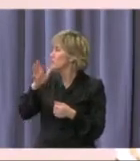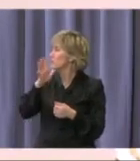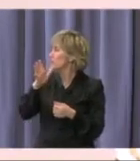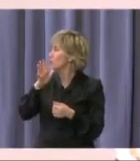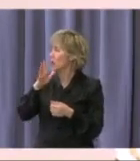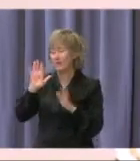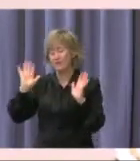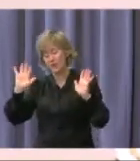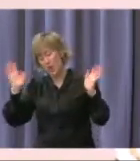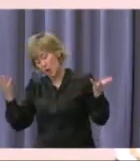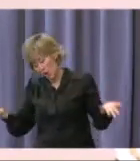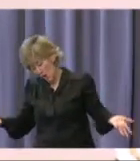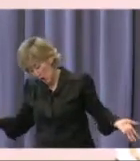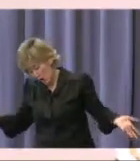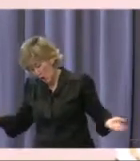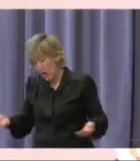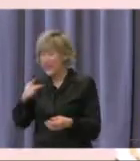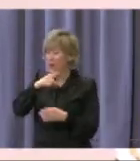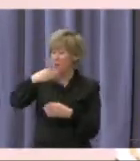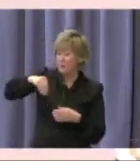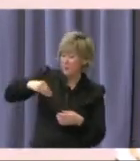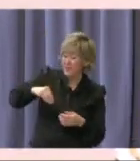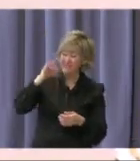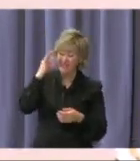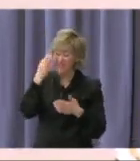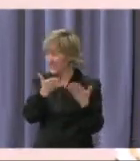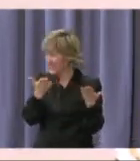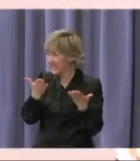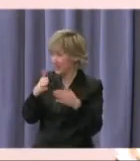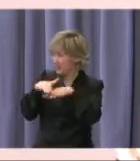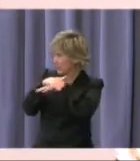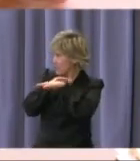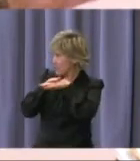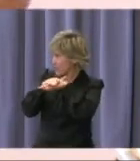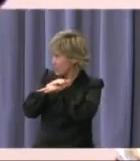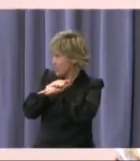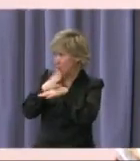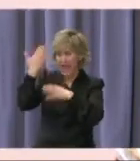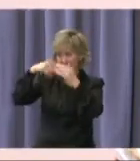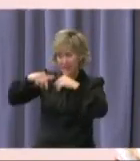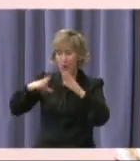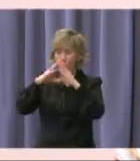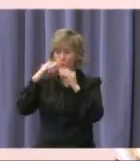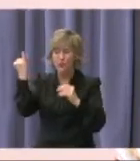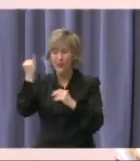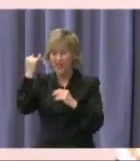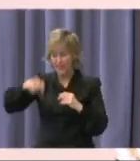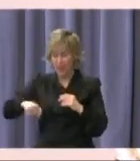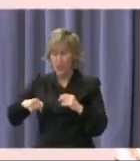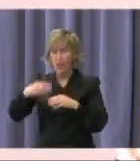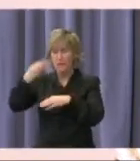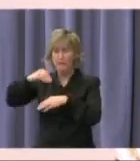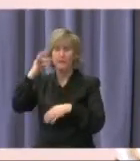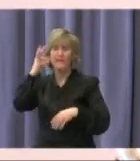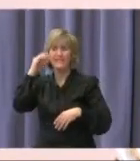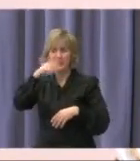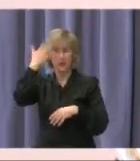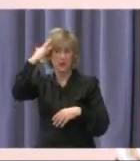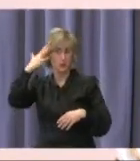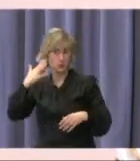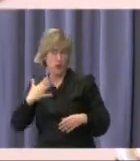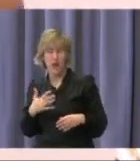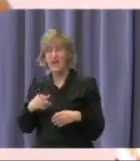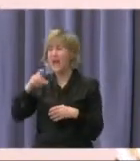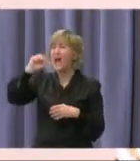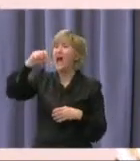diga, no, es que claro, como no ha habido presidenta, perdona. Hemos tenido aquí en la Junta de Andalucía una presidenta mucho tiempo, Angela Merkel